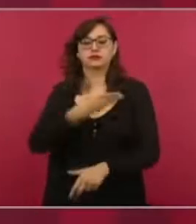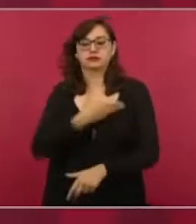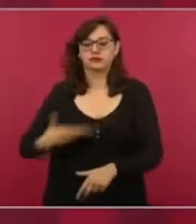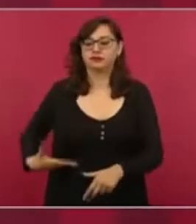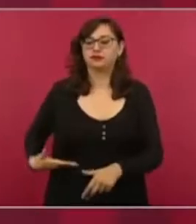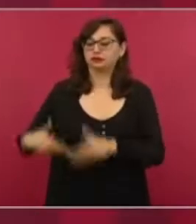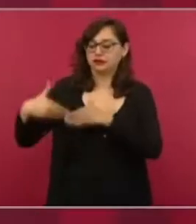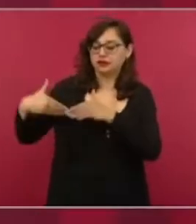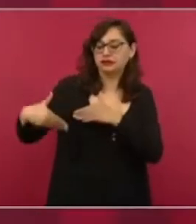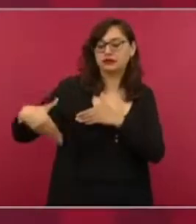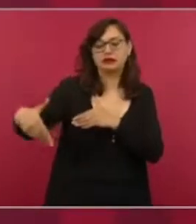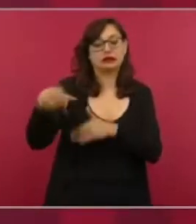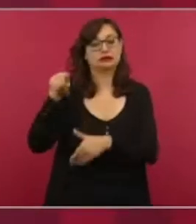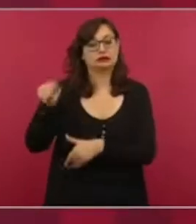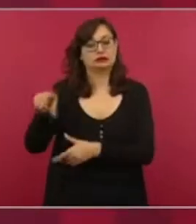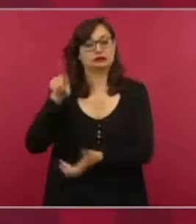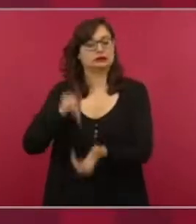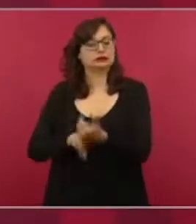porque